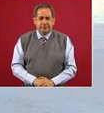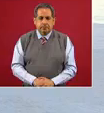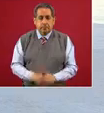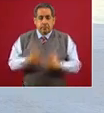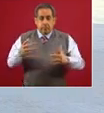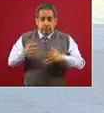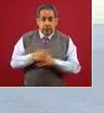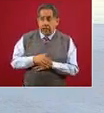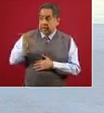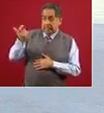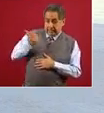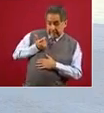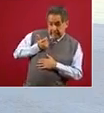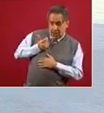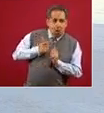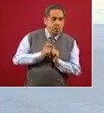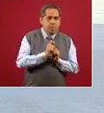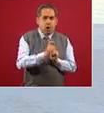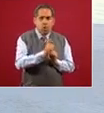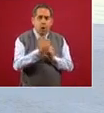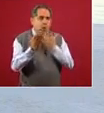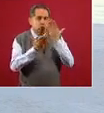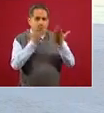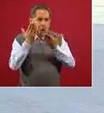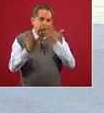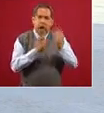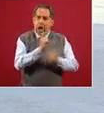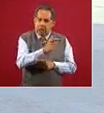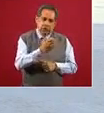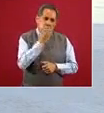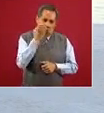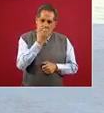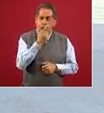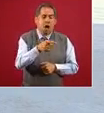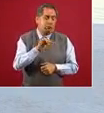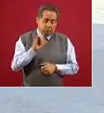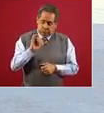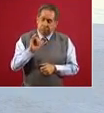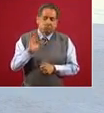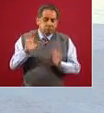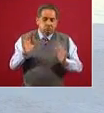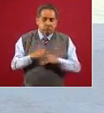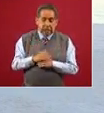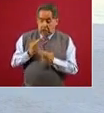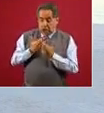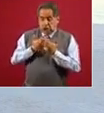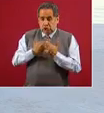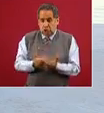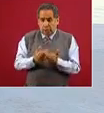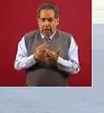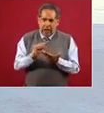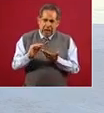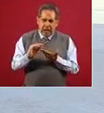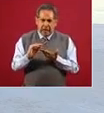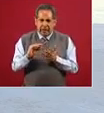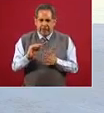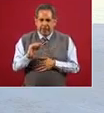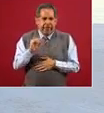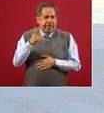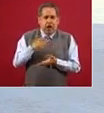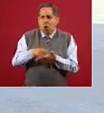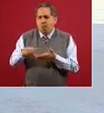Lo utilizo para pagar mis colegiaturas de la escuela y si me queda para